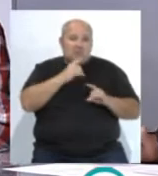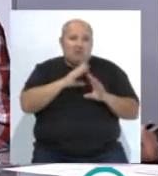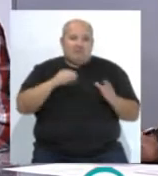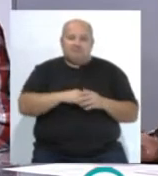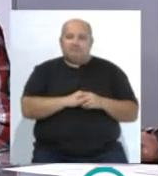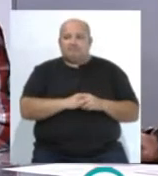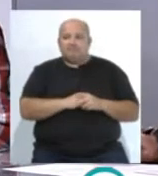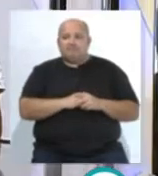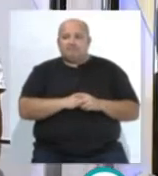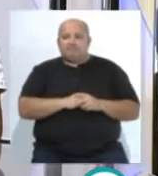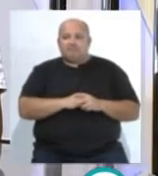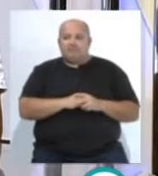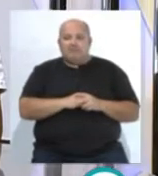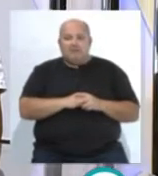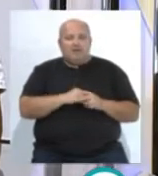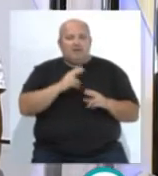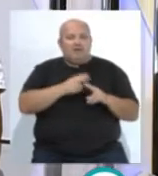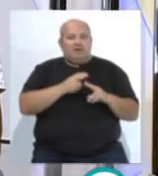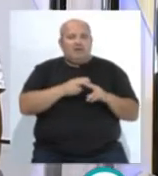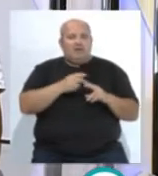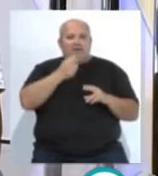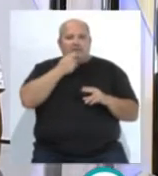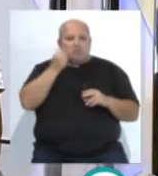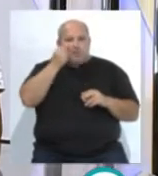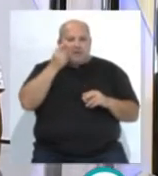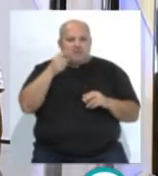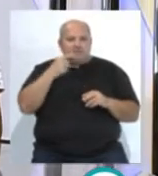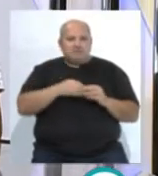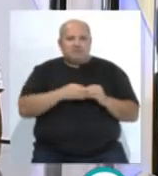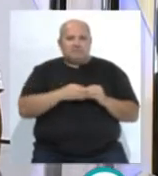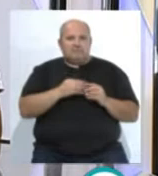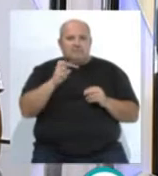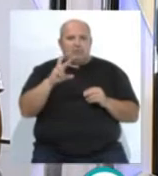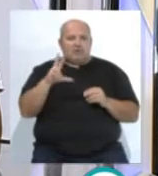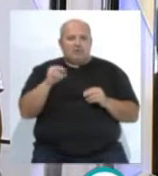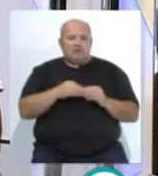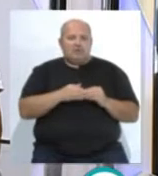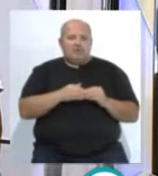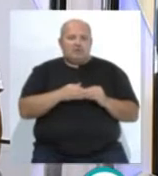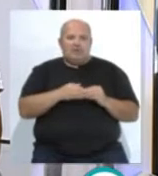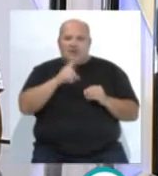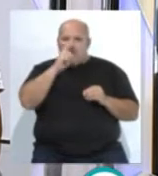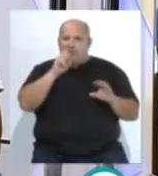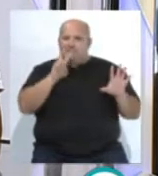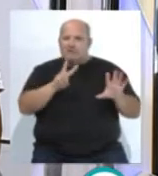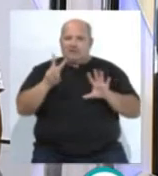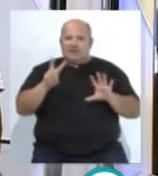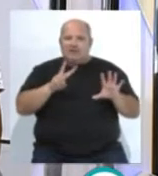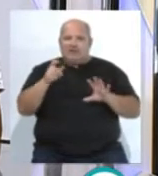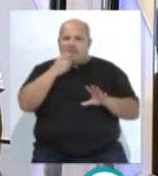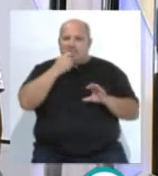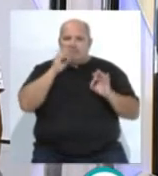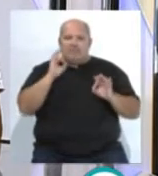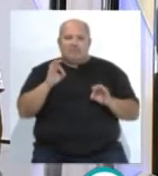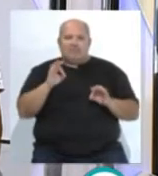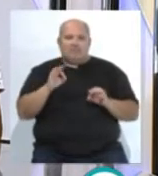claro. ¿A ti no te suena el nombre del árbitro? ¿Quién era? Trujillo, Tenerife. Claro, al año 77, ¿sí? No sé si será